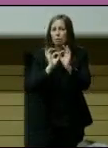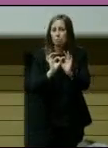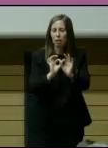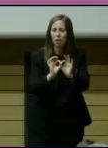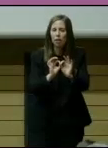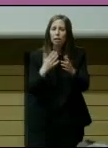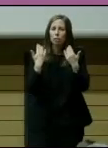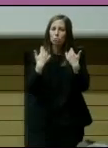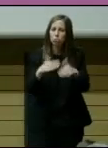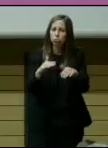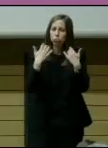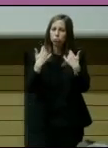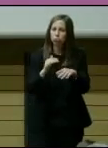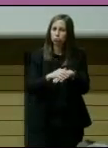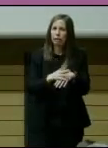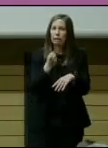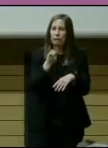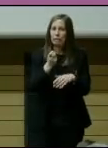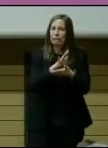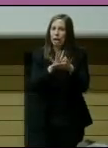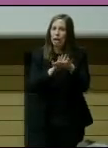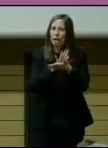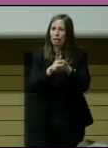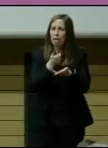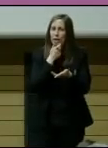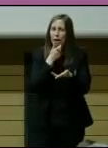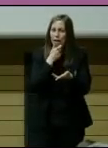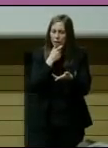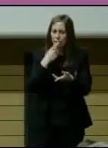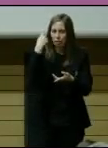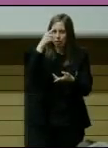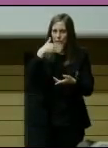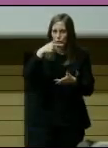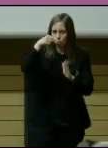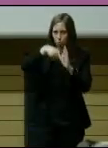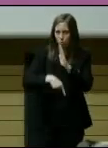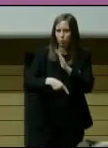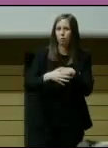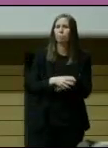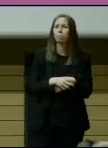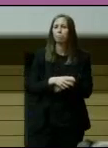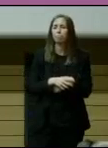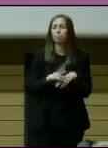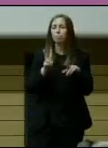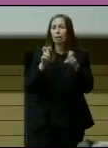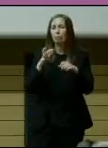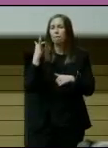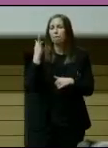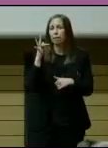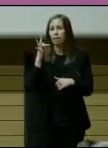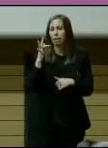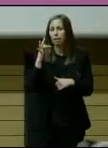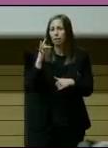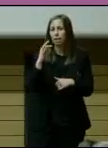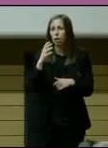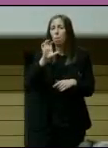fiera, de entrada a hablar inglés y pilotar por todo esto. Me queda nada claro, el fentanilo, claro, en